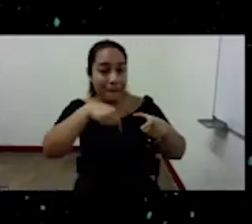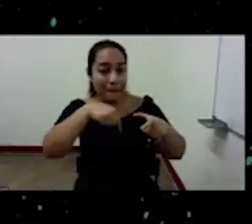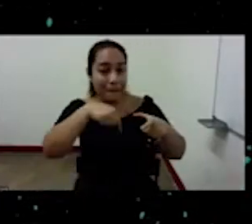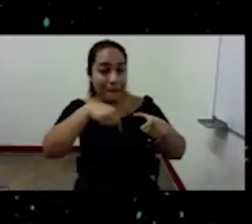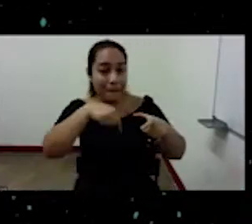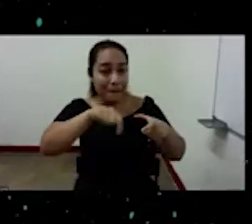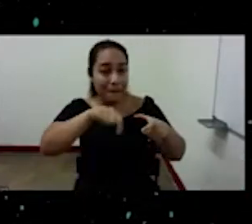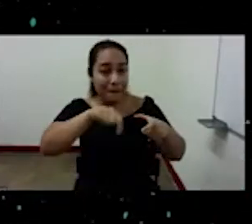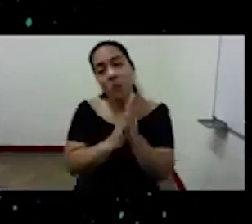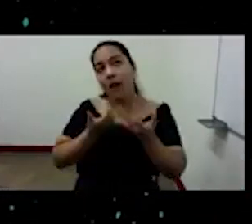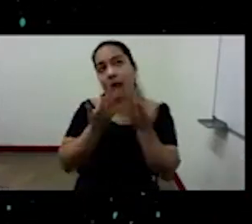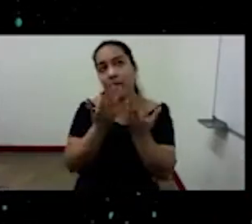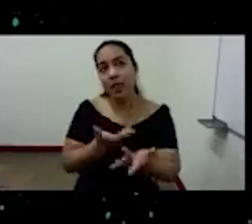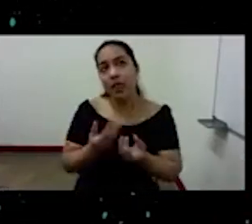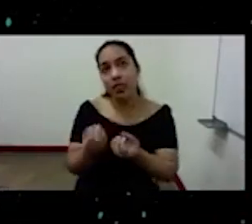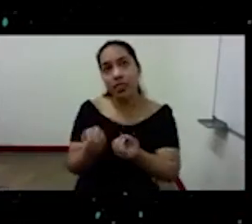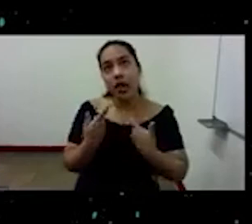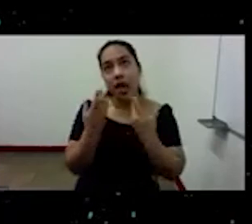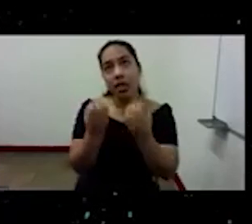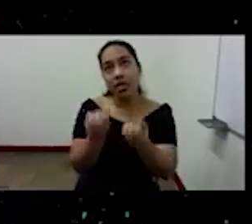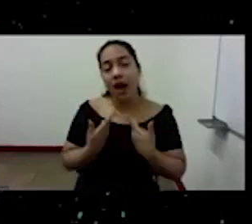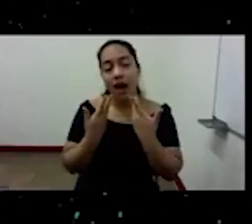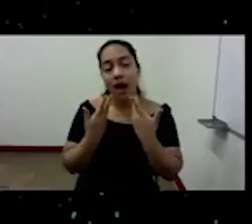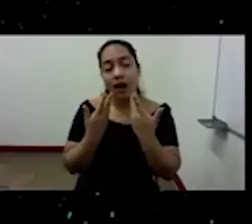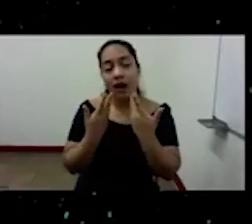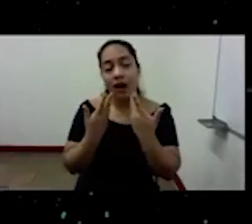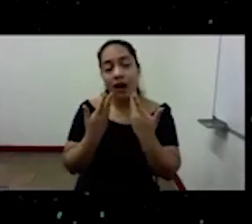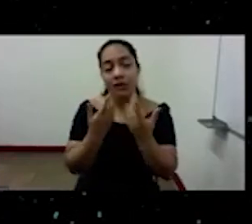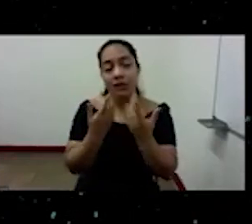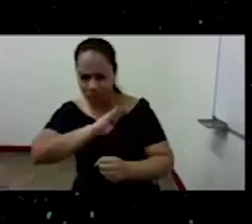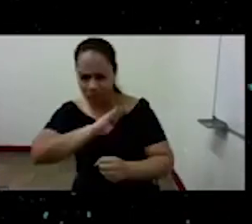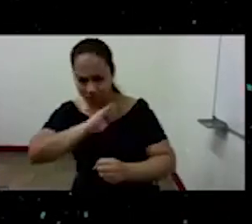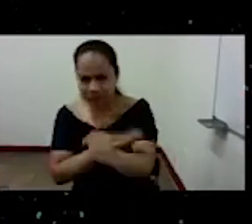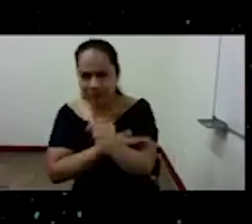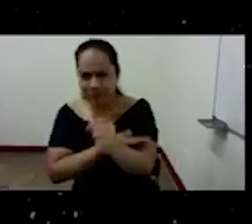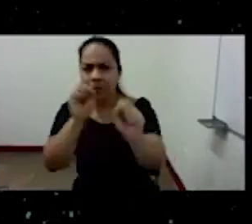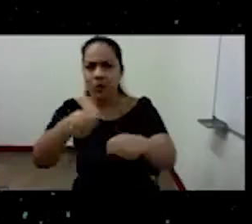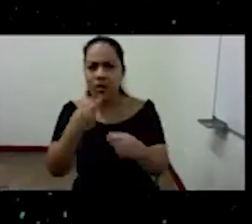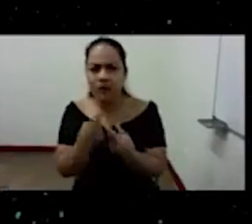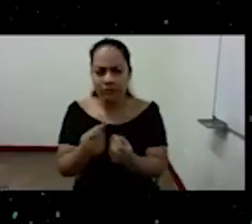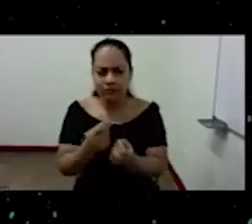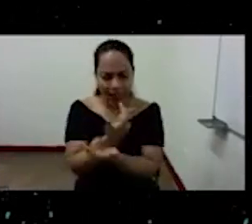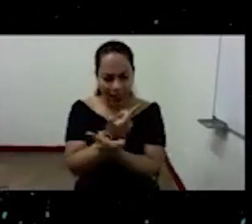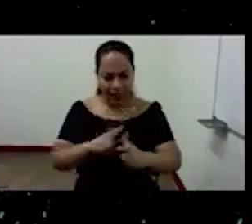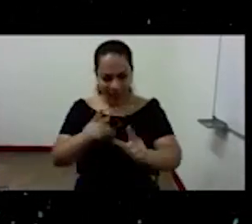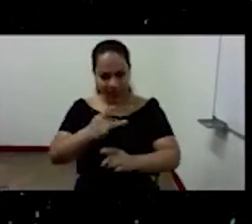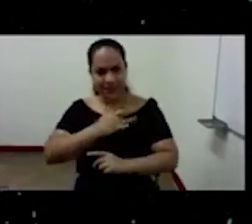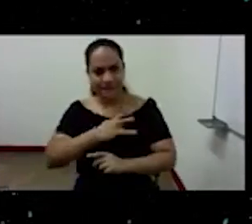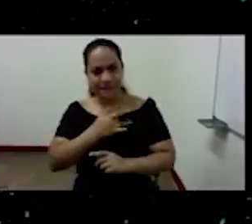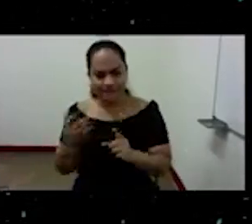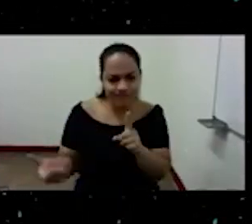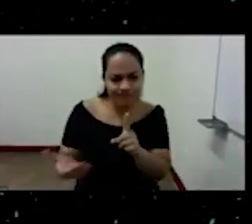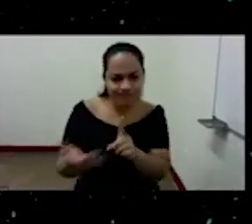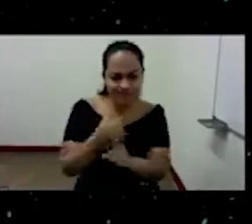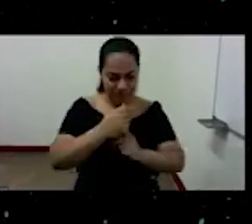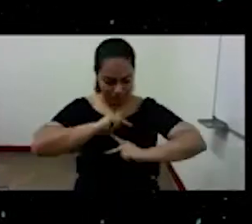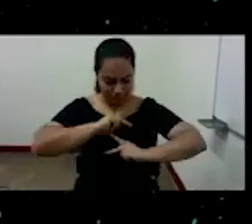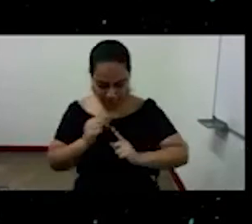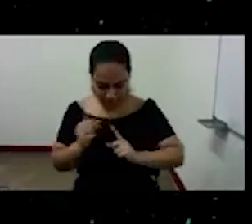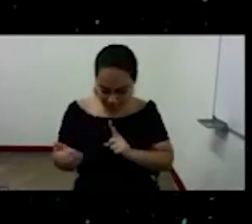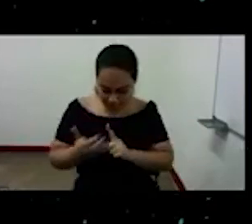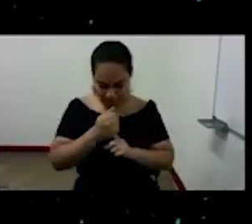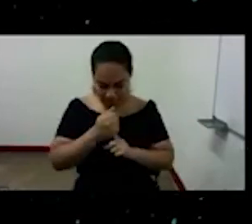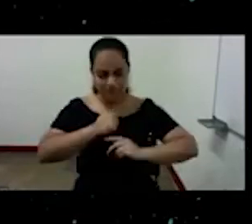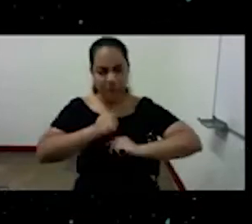algo. Tienes que ser tú capaz de sentirte verdaderamente libre para encontrarte a ti mismo sin